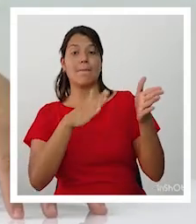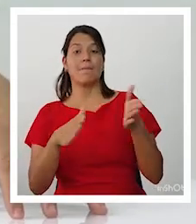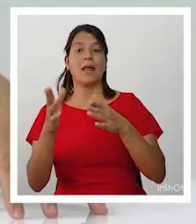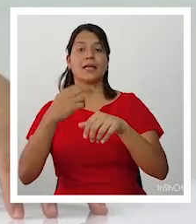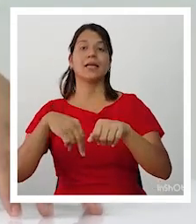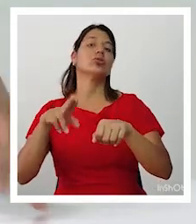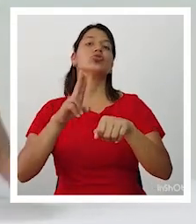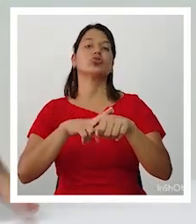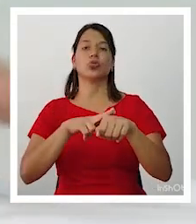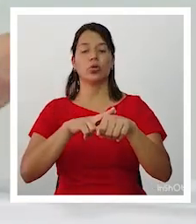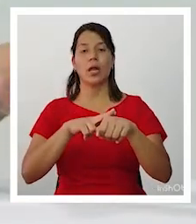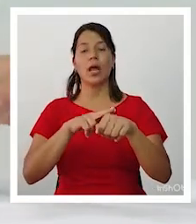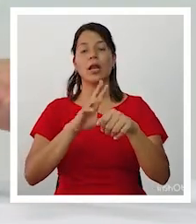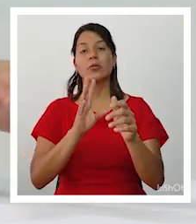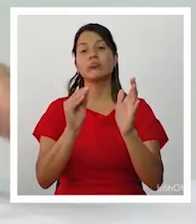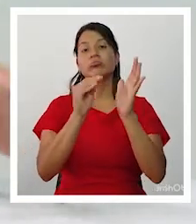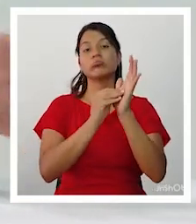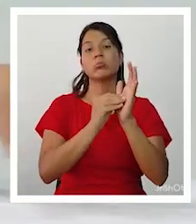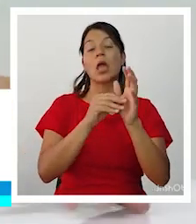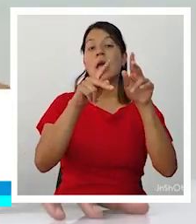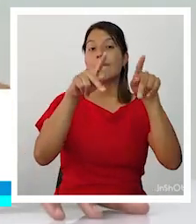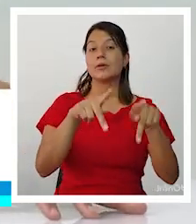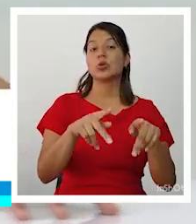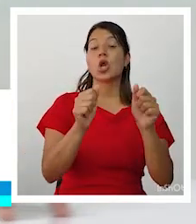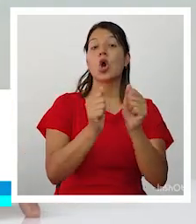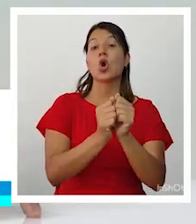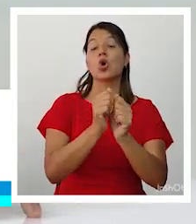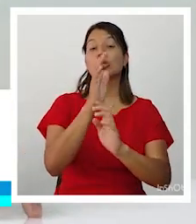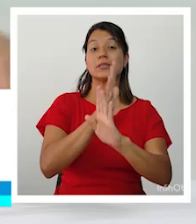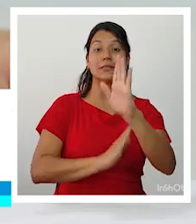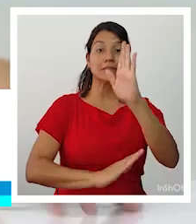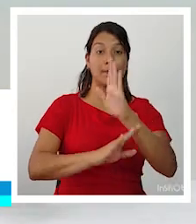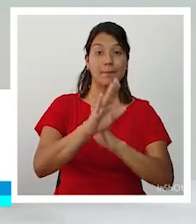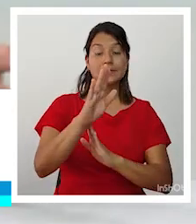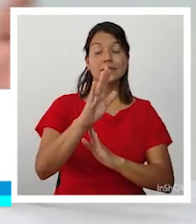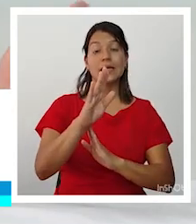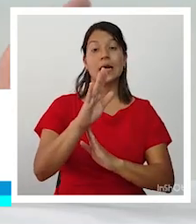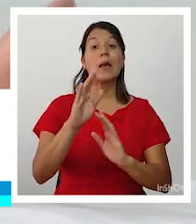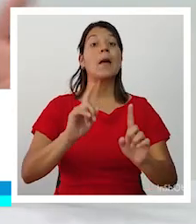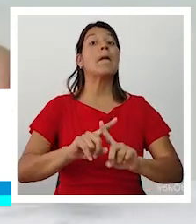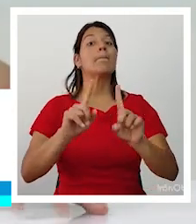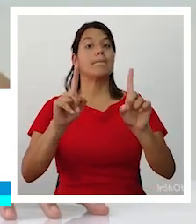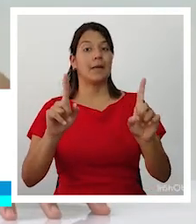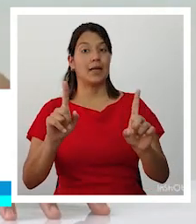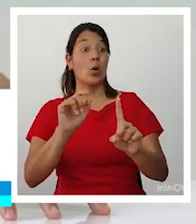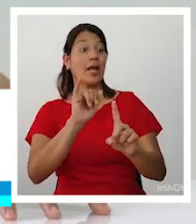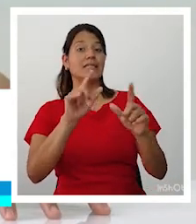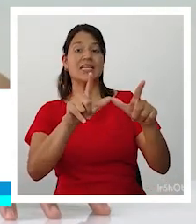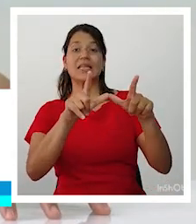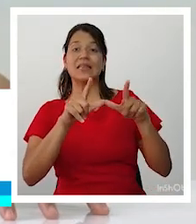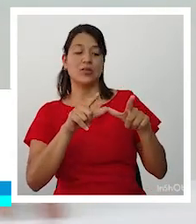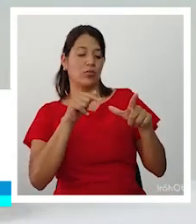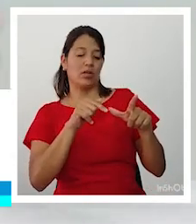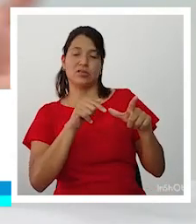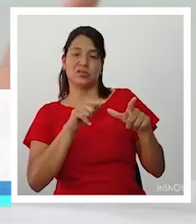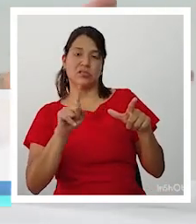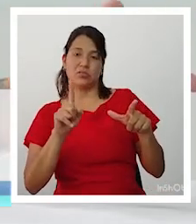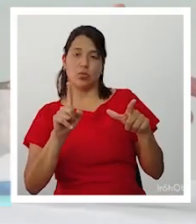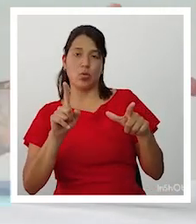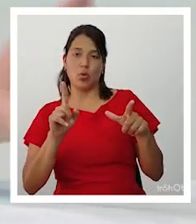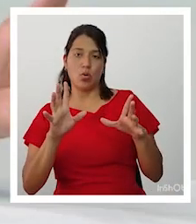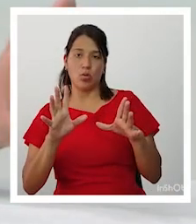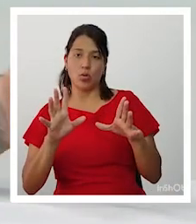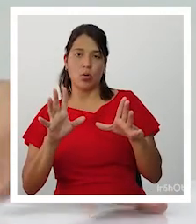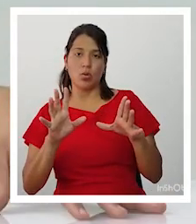colocan a población con diversas situaciones de discapacidad. Sin embargo, este título ni siquiera es convalidado con un 7º